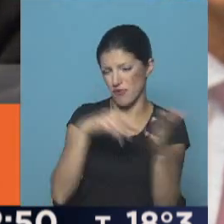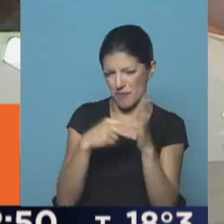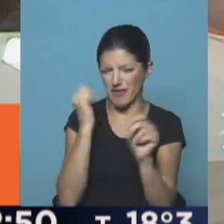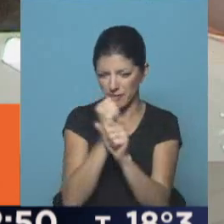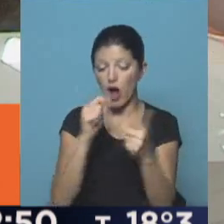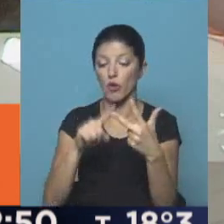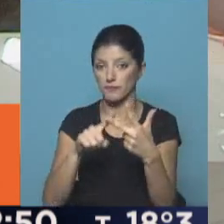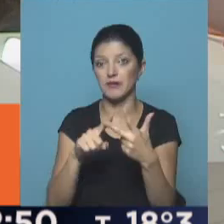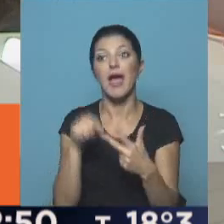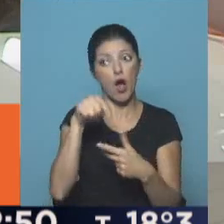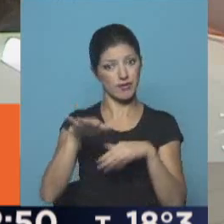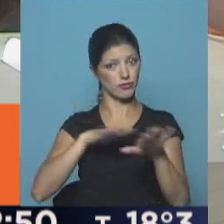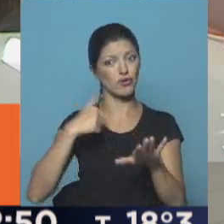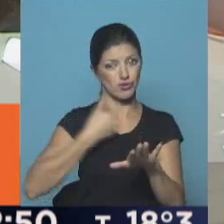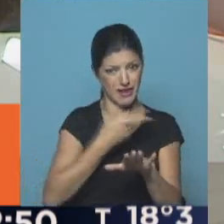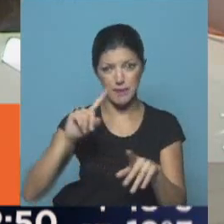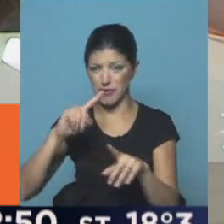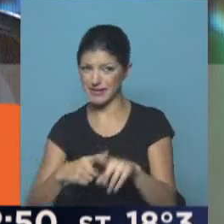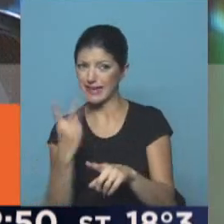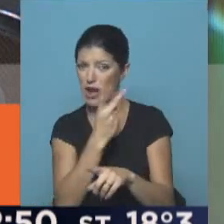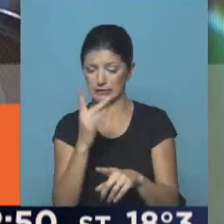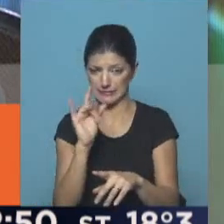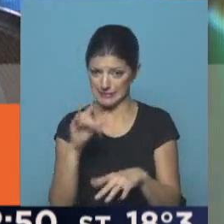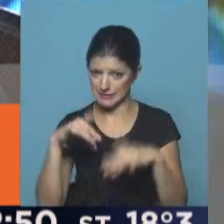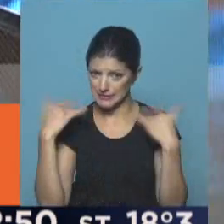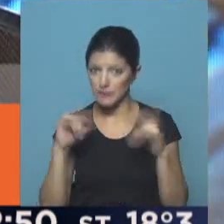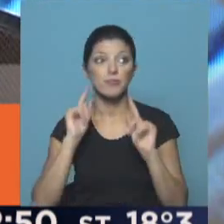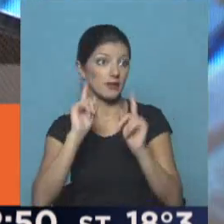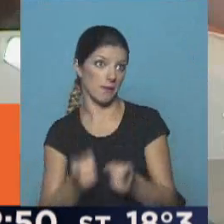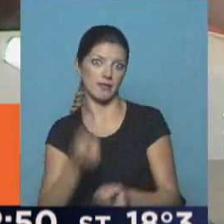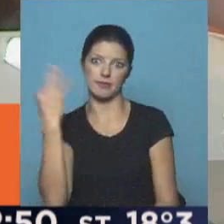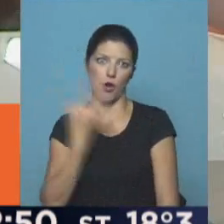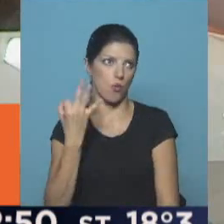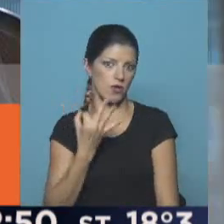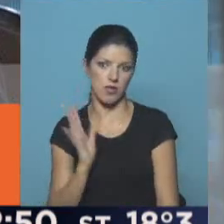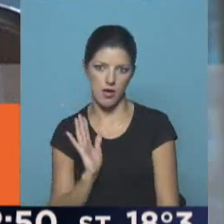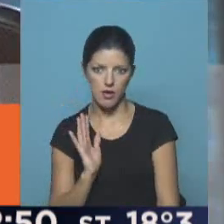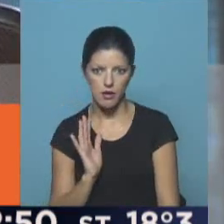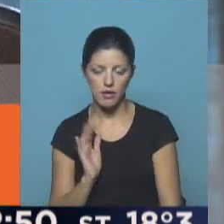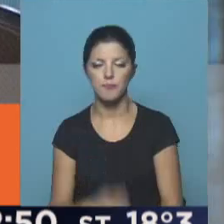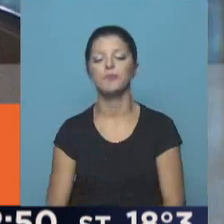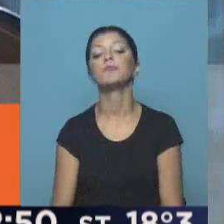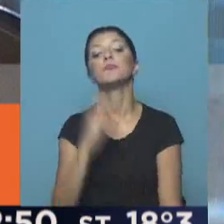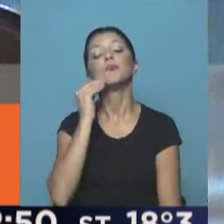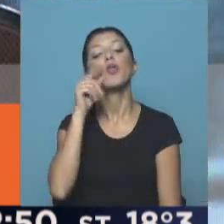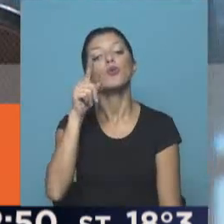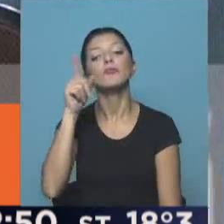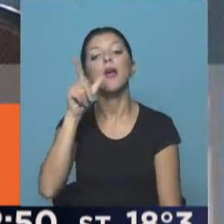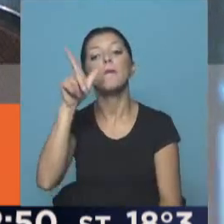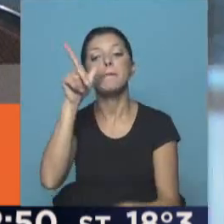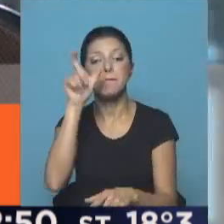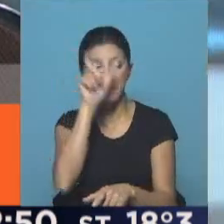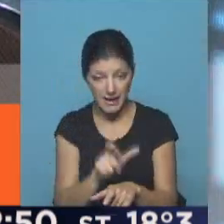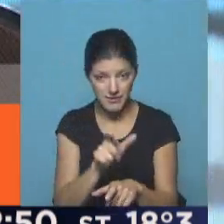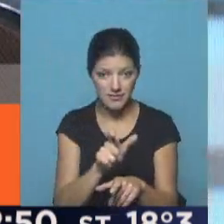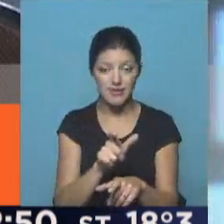una situación social y política muy complicada. Y sumémosle la seguridad. El Reino Unido ha de ser el país con más cámaras por habitante